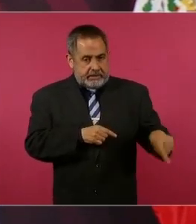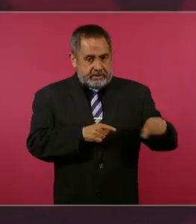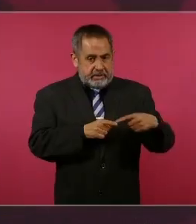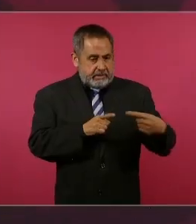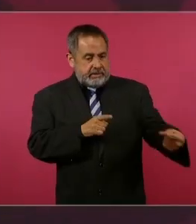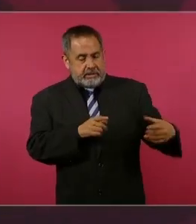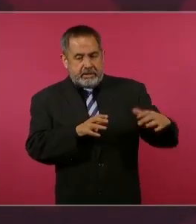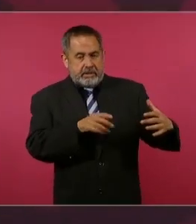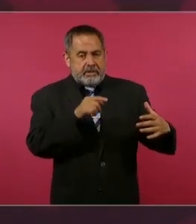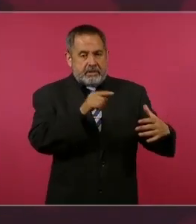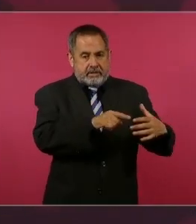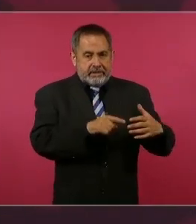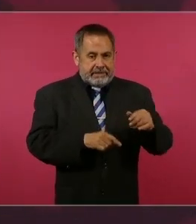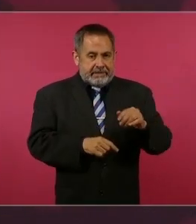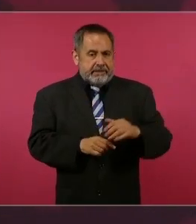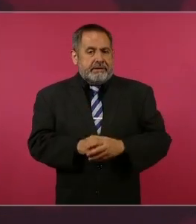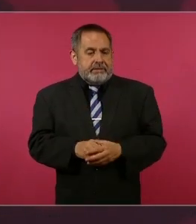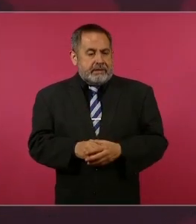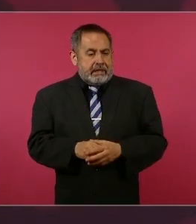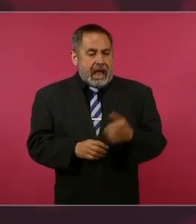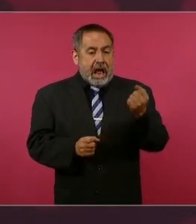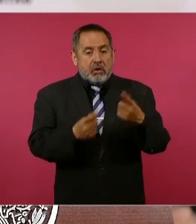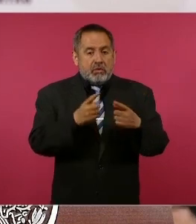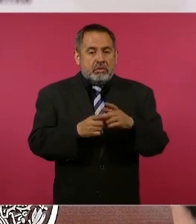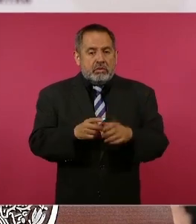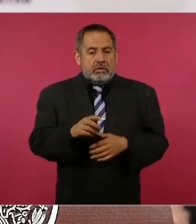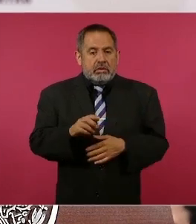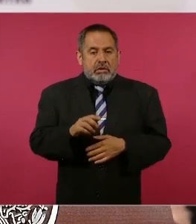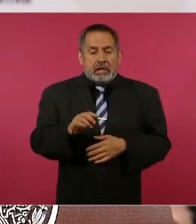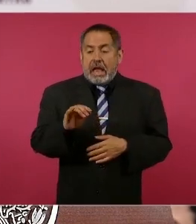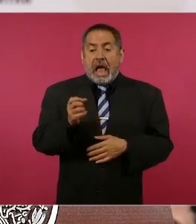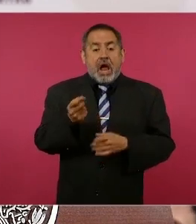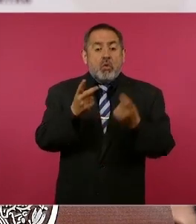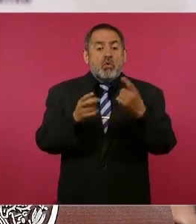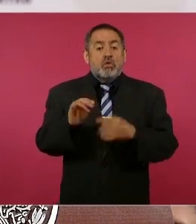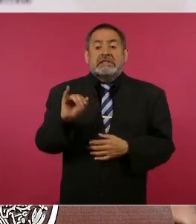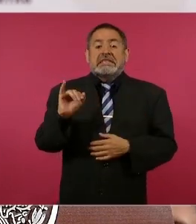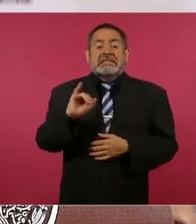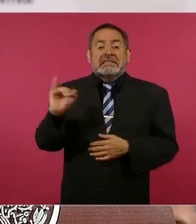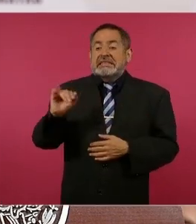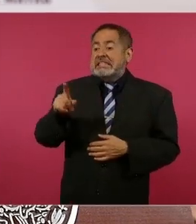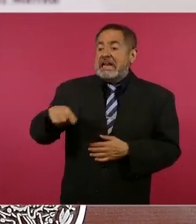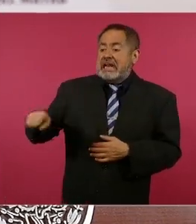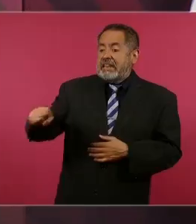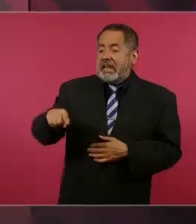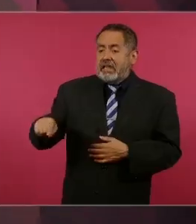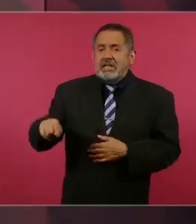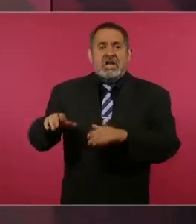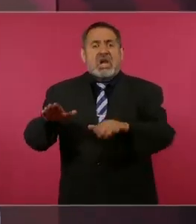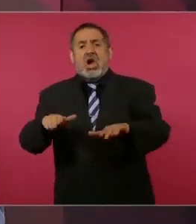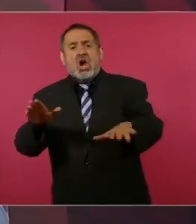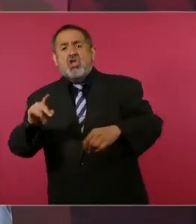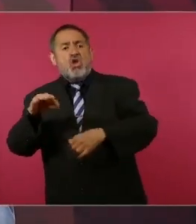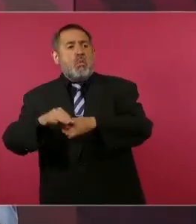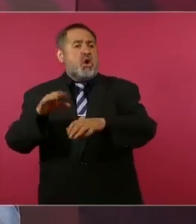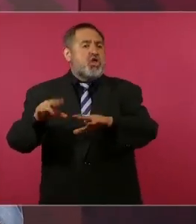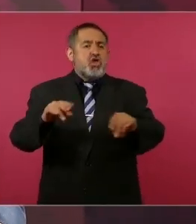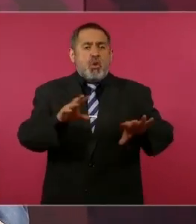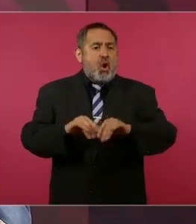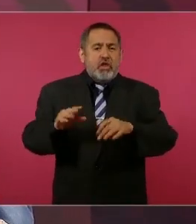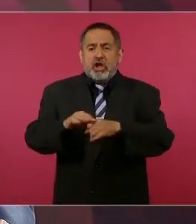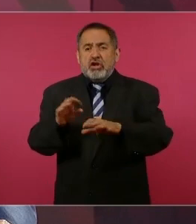de la izquierda, que no estaban de acuerdo con nosotros, los que llamaban a no votar,